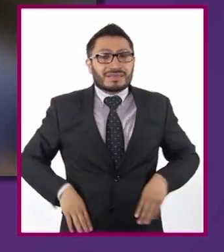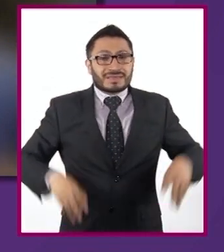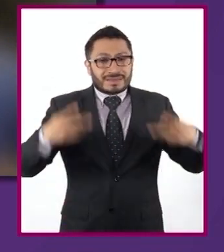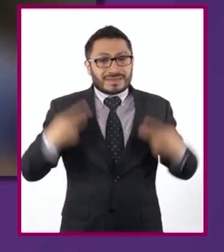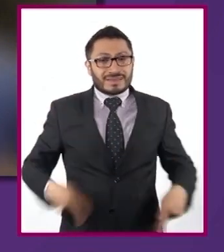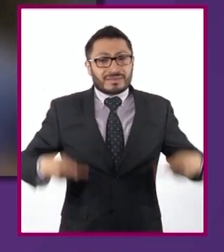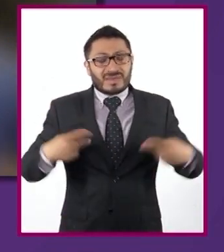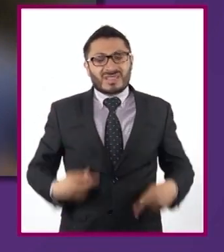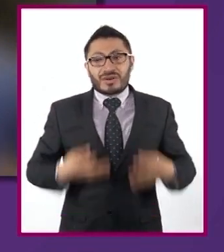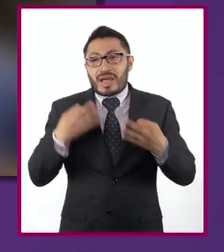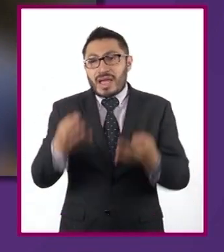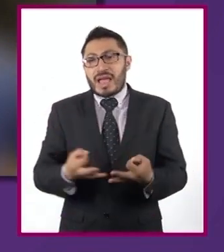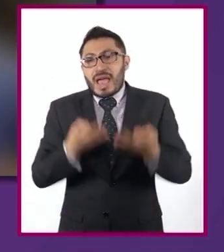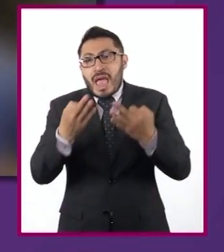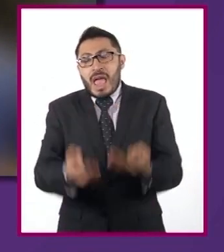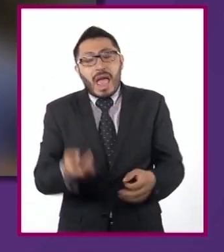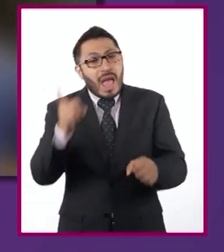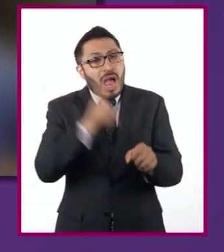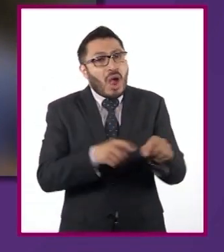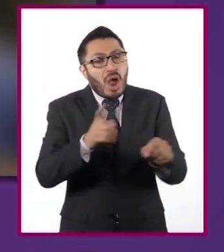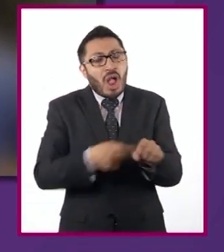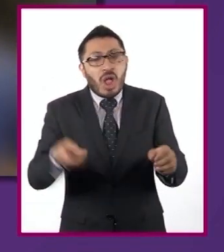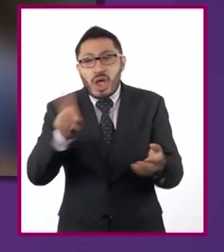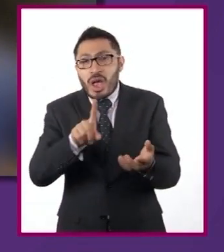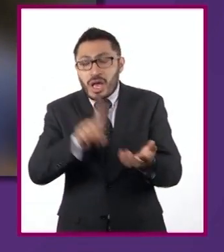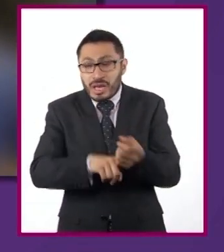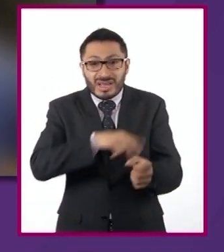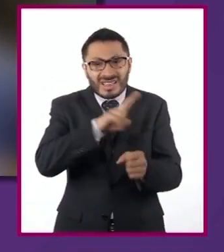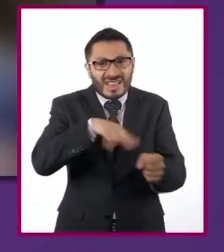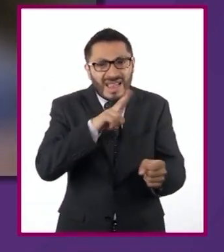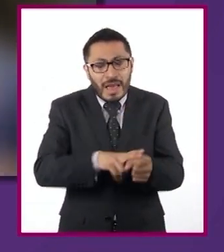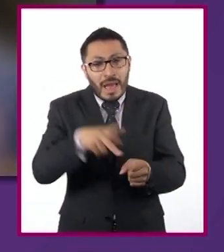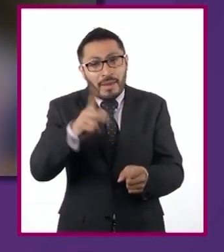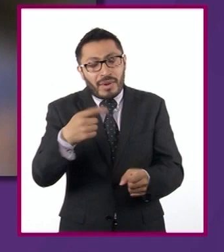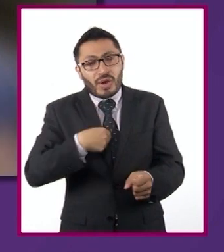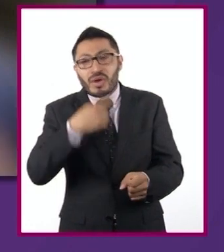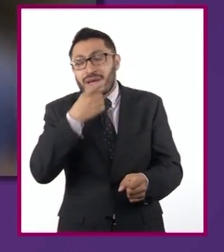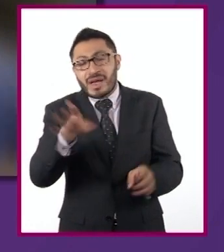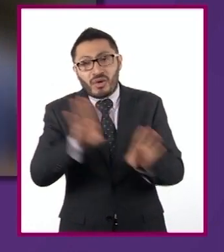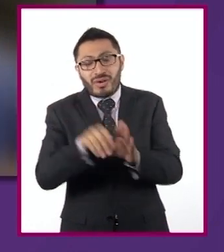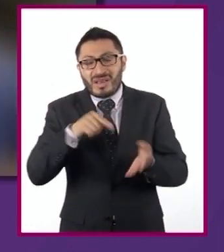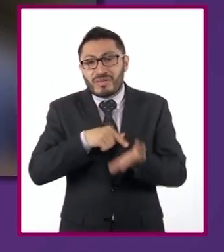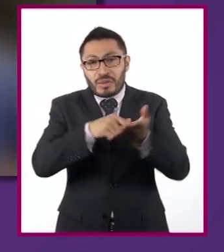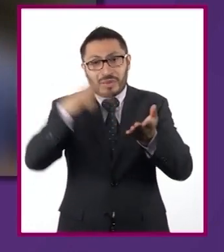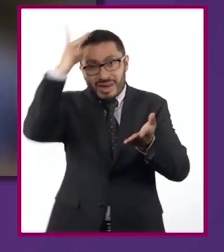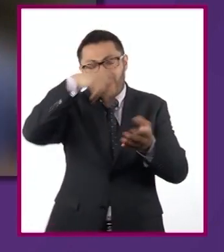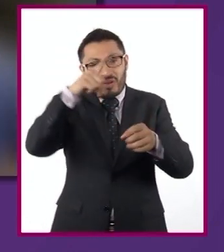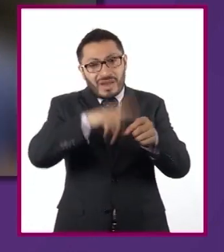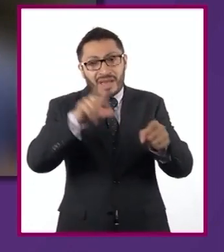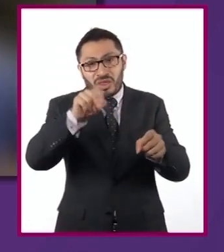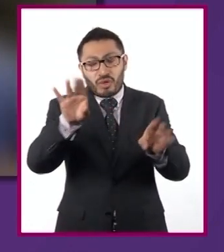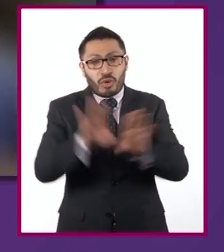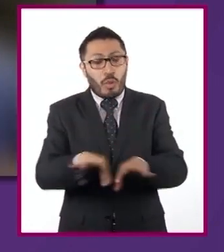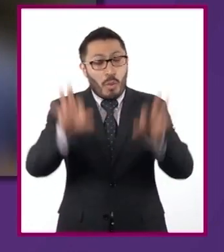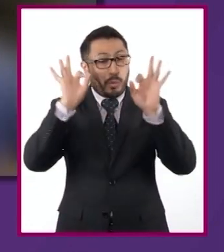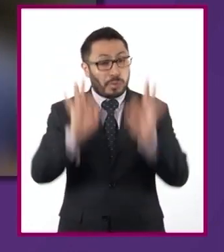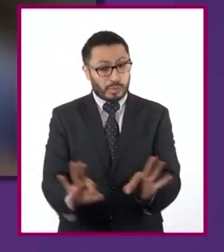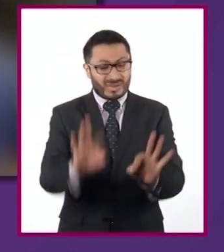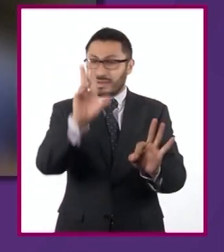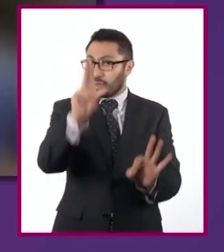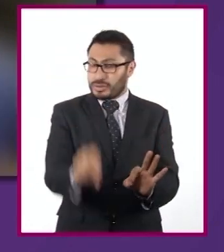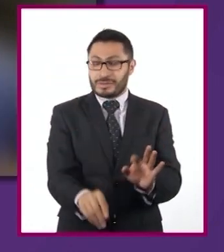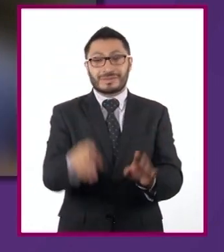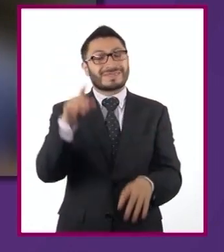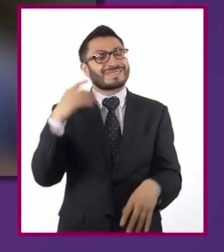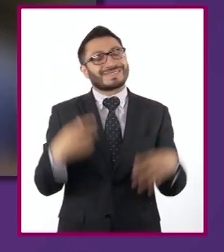naturaleza. Sin embargo, yo agregaría que lo que propone la psicología del color no puede ser absoluto.